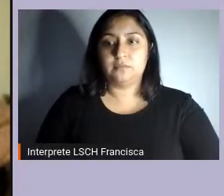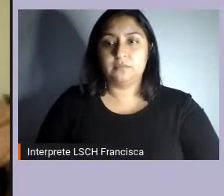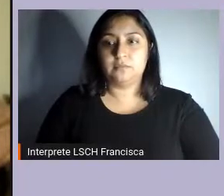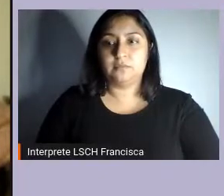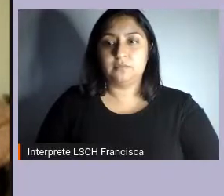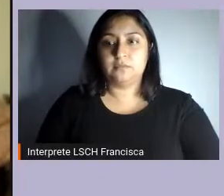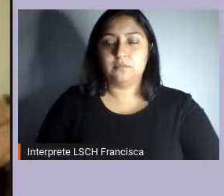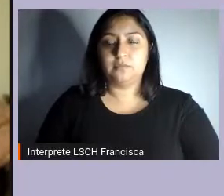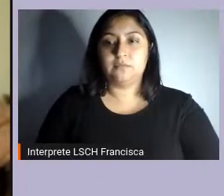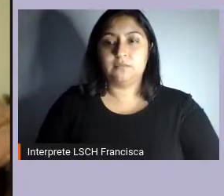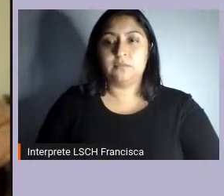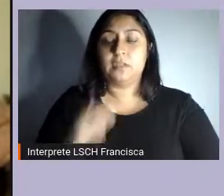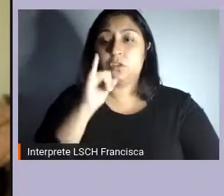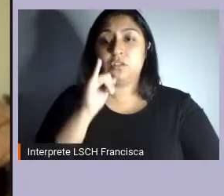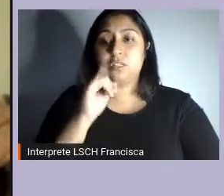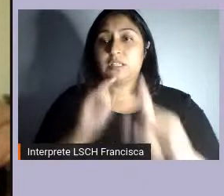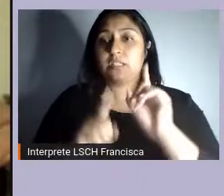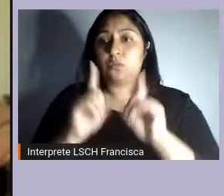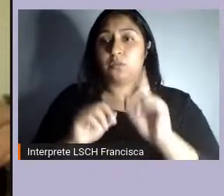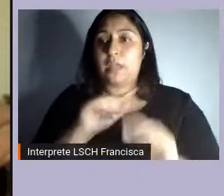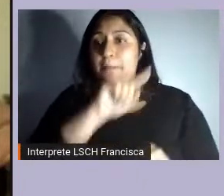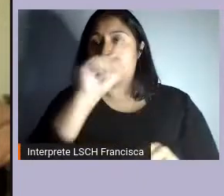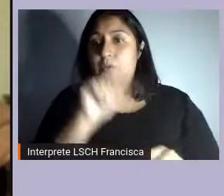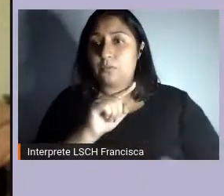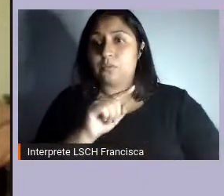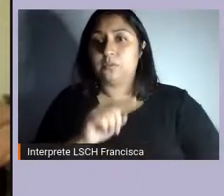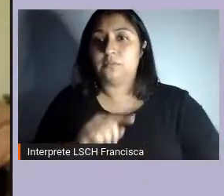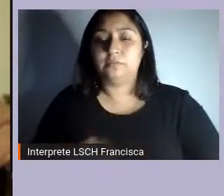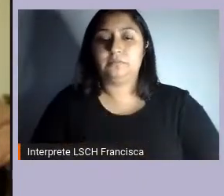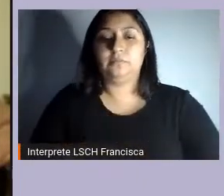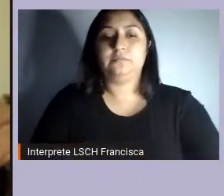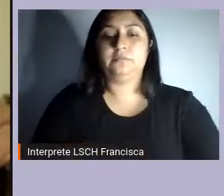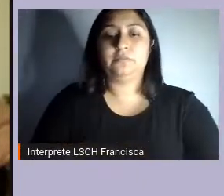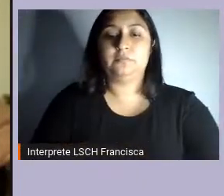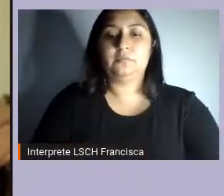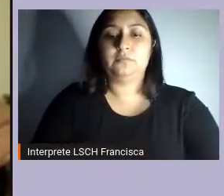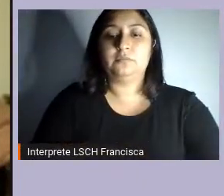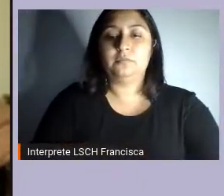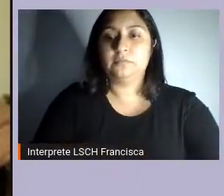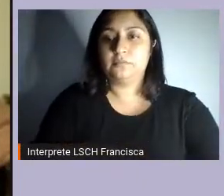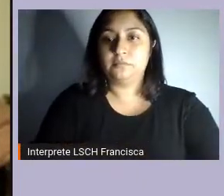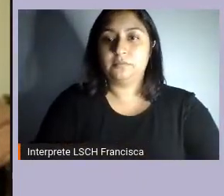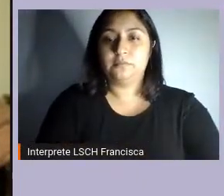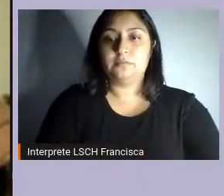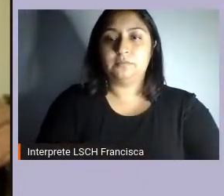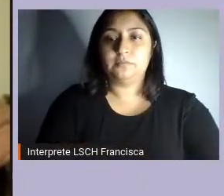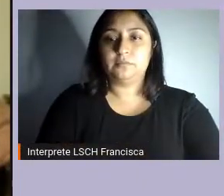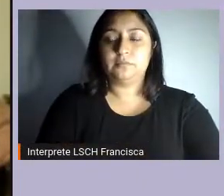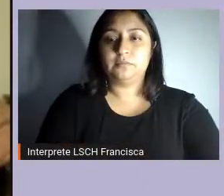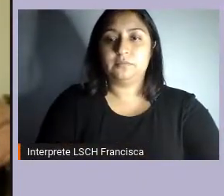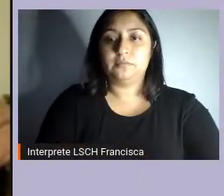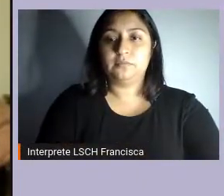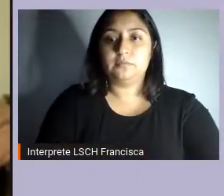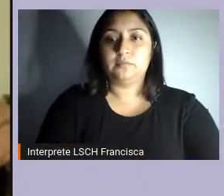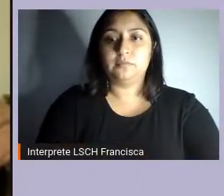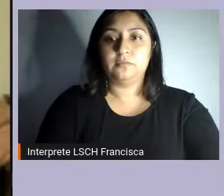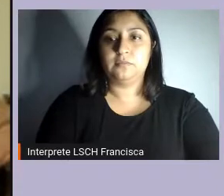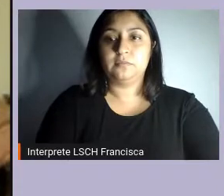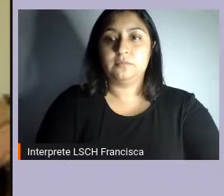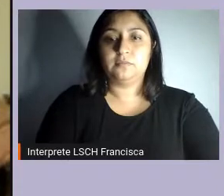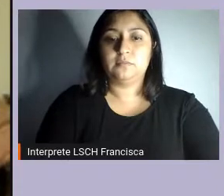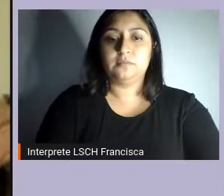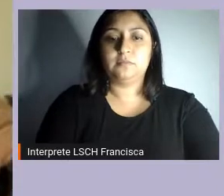No sé si vamos a alguna pregunta. Primer año ahí de la universidad, están haciendo comentarios.